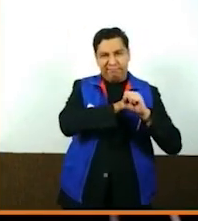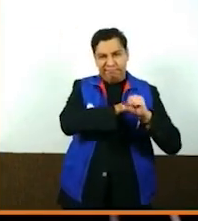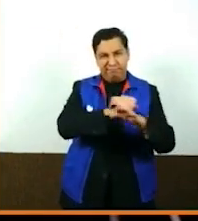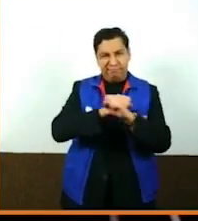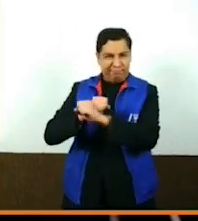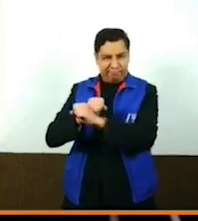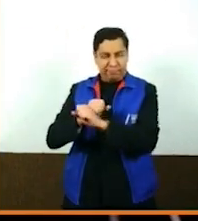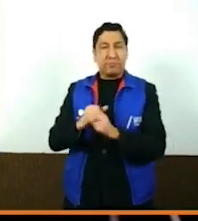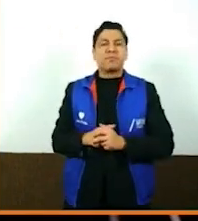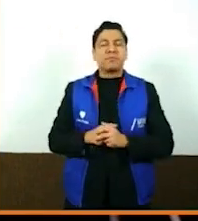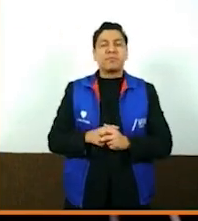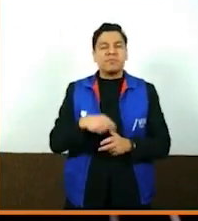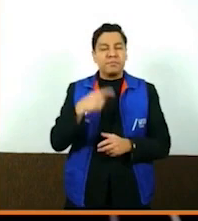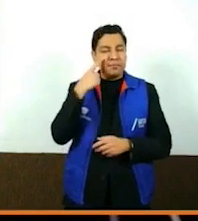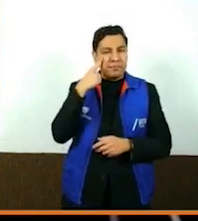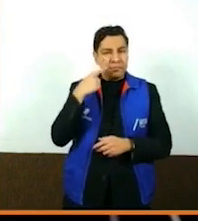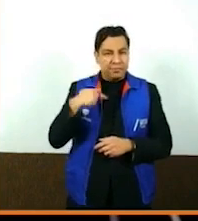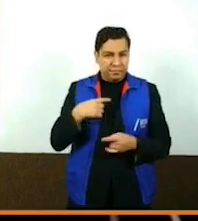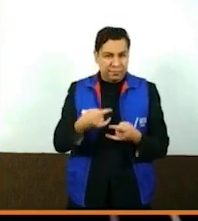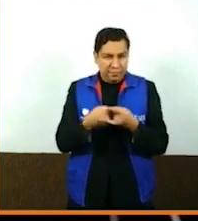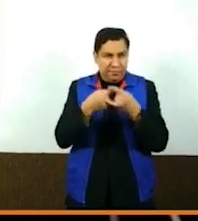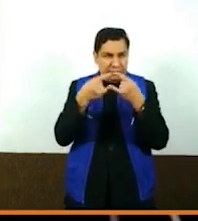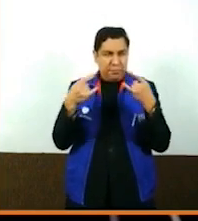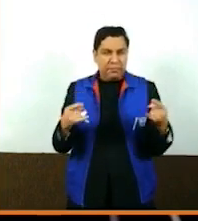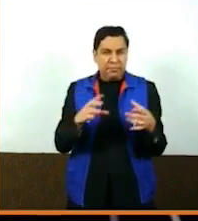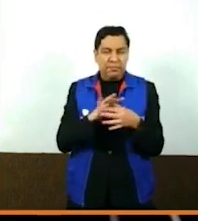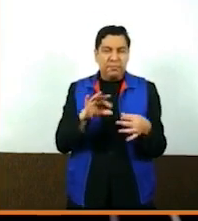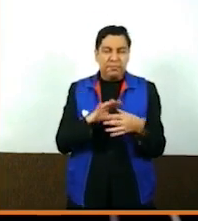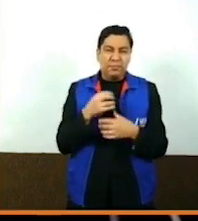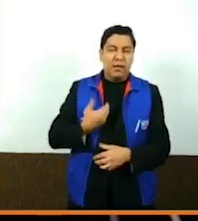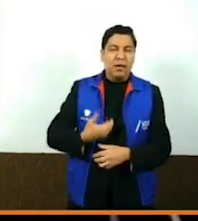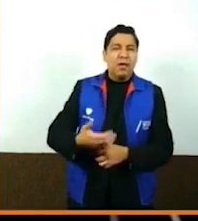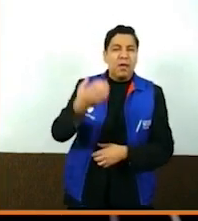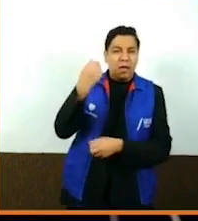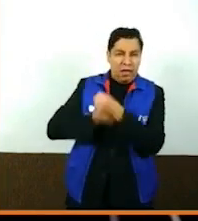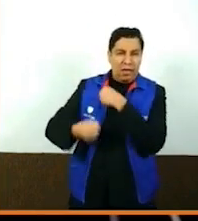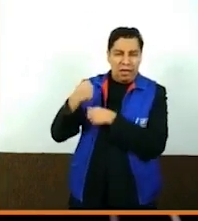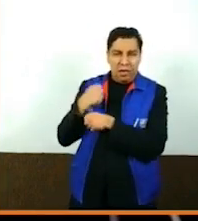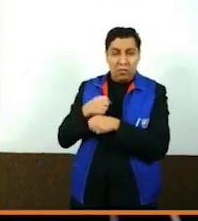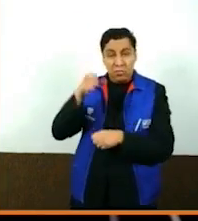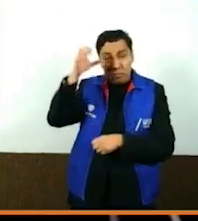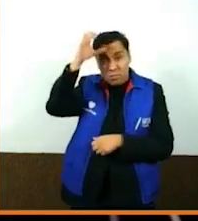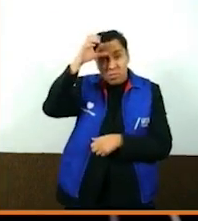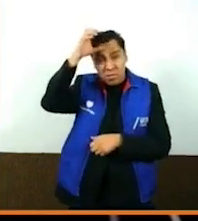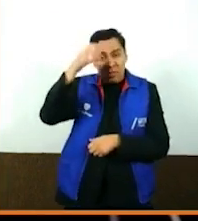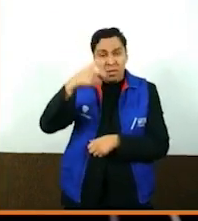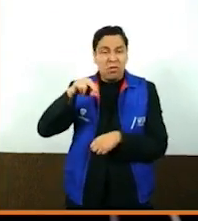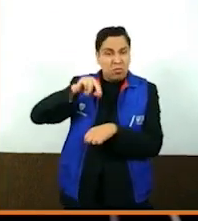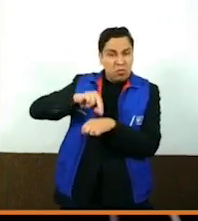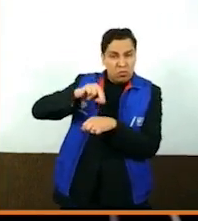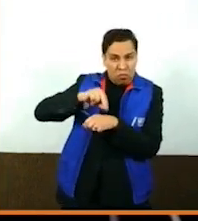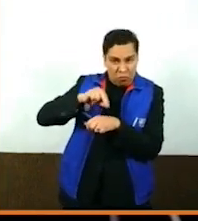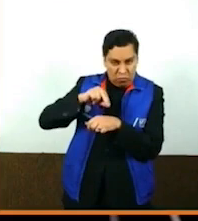enorgullece muchísimo. Hace algunos años, uno de nuestros científicos, un